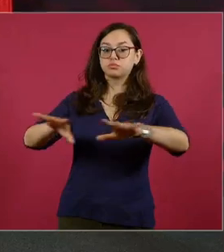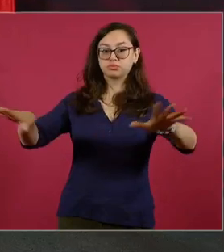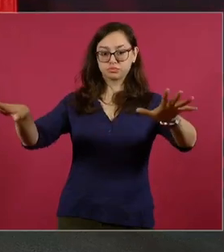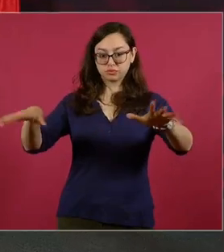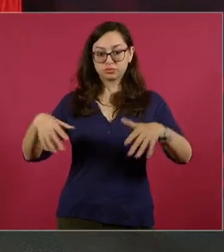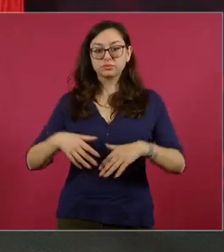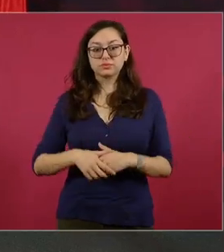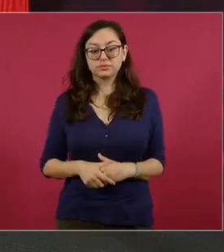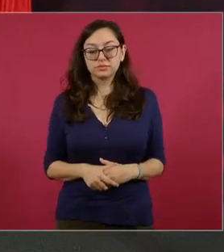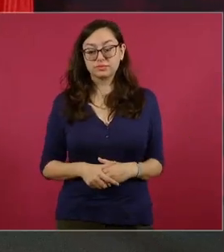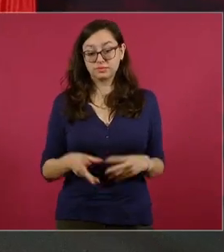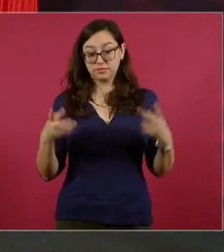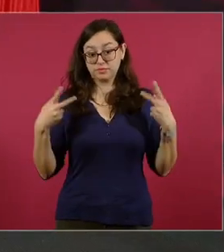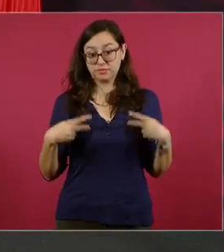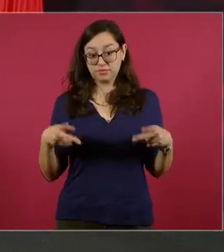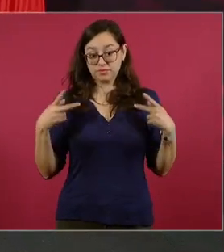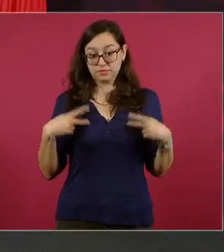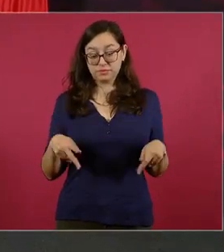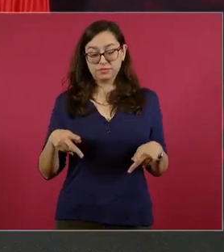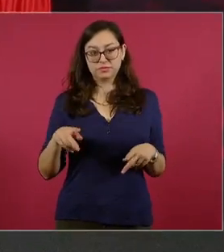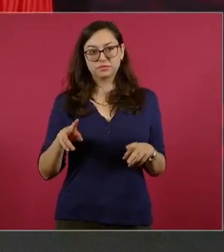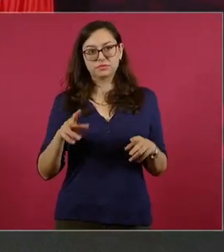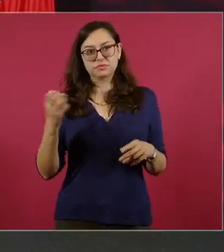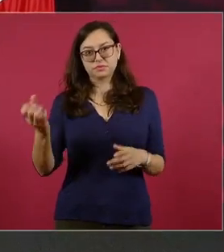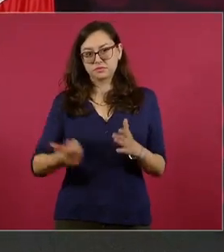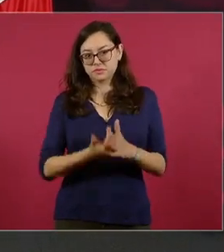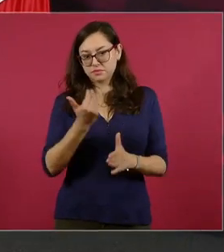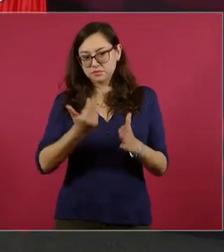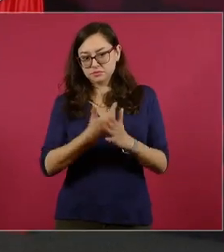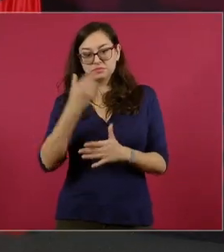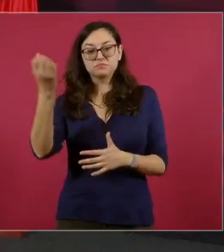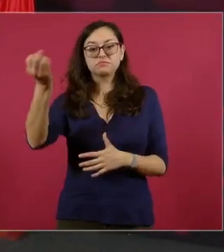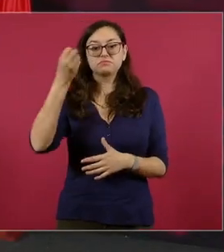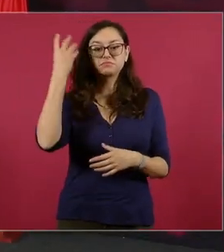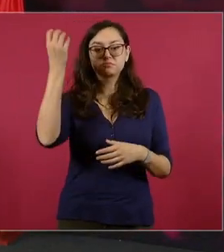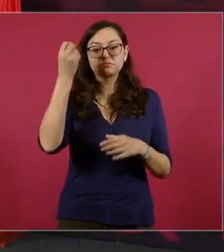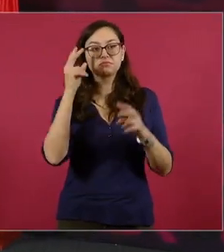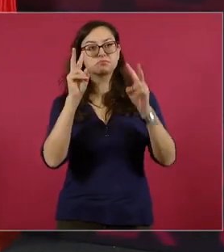ven, escuchan esta conferencia.